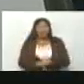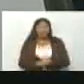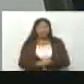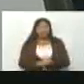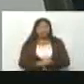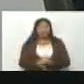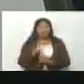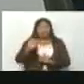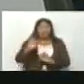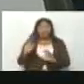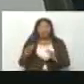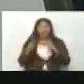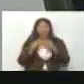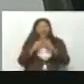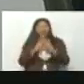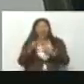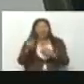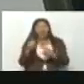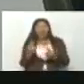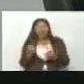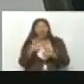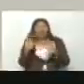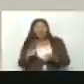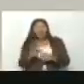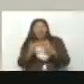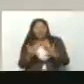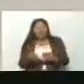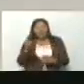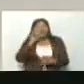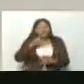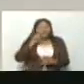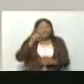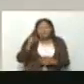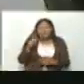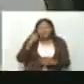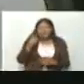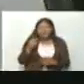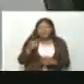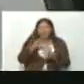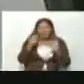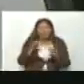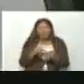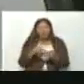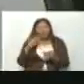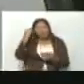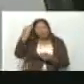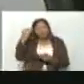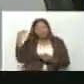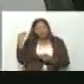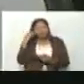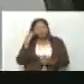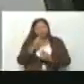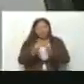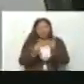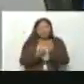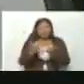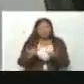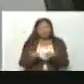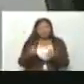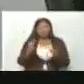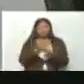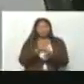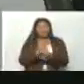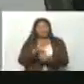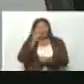son los que conocen. Fíjate, claro, que son tan burdos, son tan mentirosos, que tratan de dar una matriz de opinión que sustituirán a